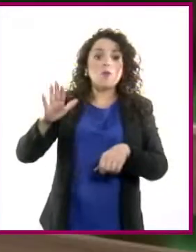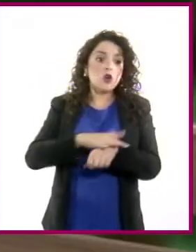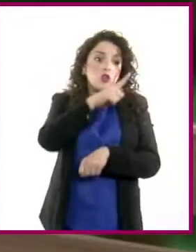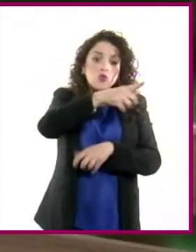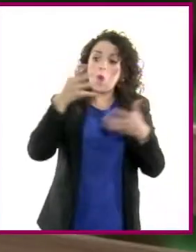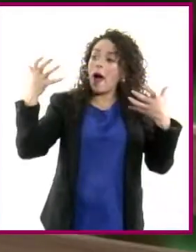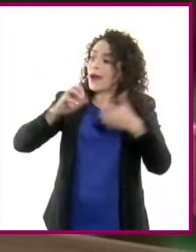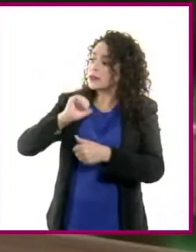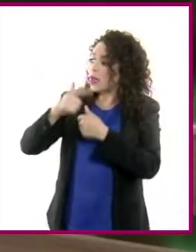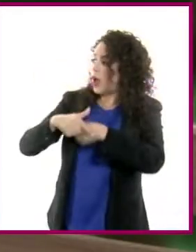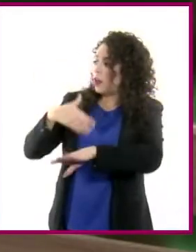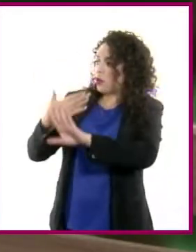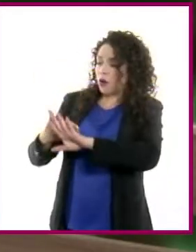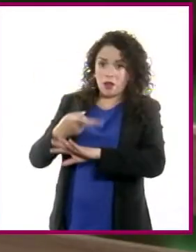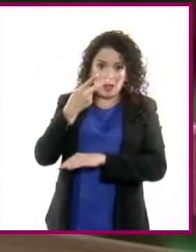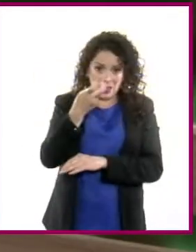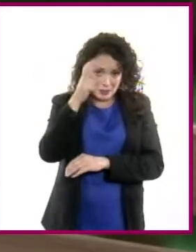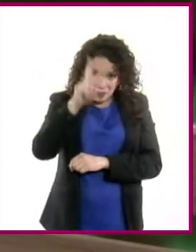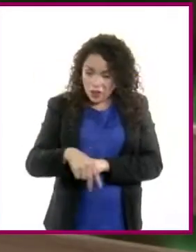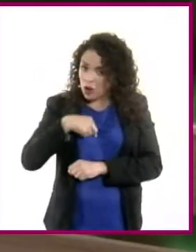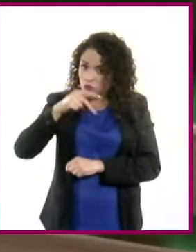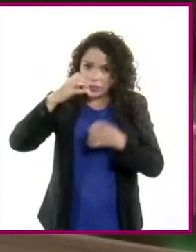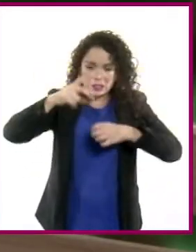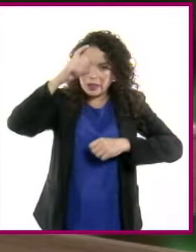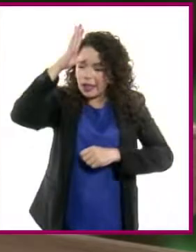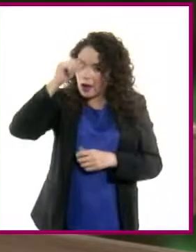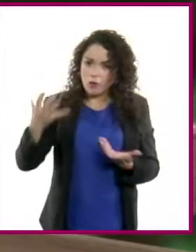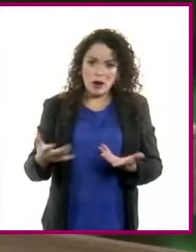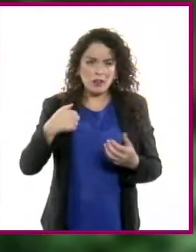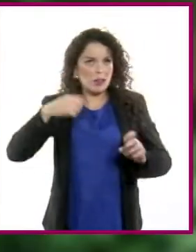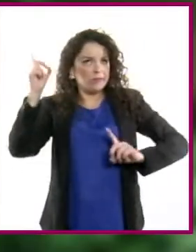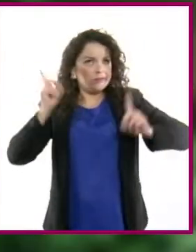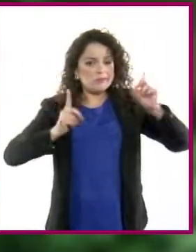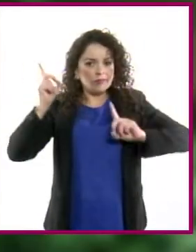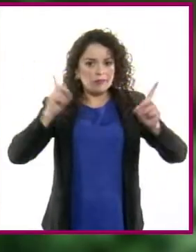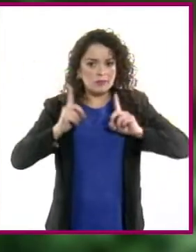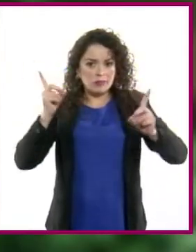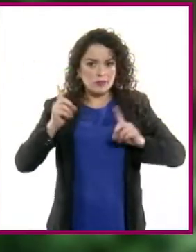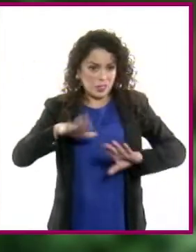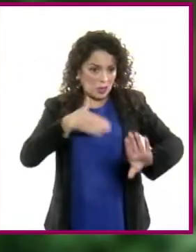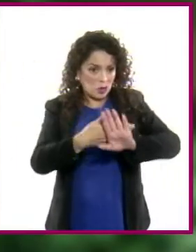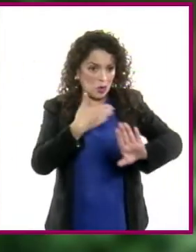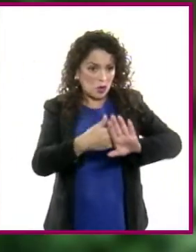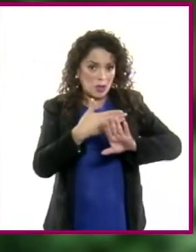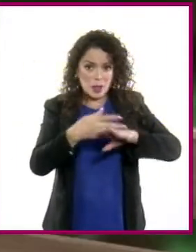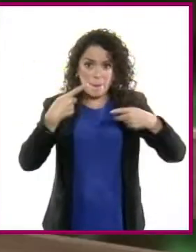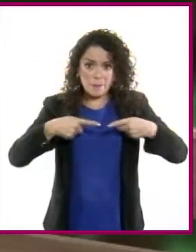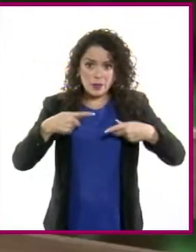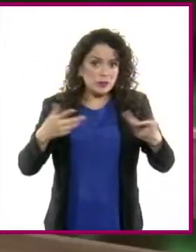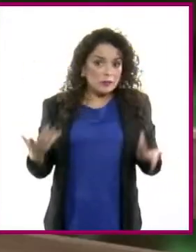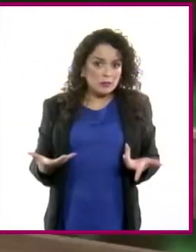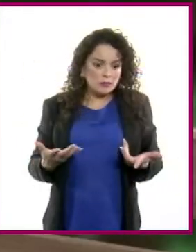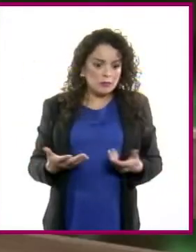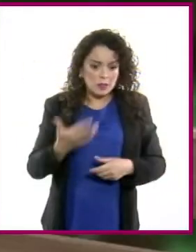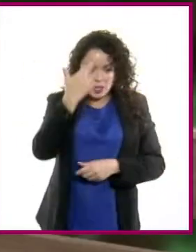si estoy de acuerdo con esa idea. Yo creo que ninguna violencia está justificada. Pues tú estás siendo violenta conmigo, Lu.